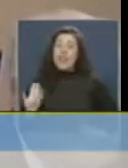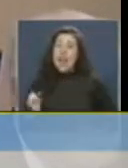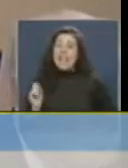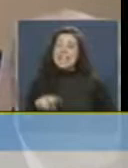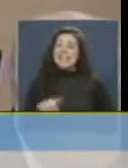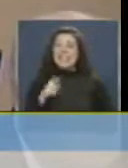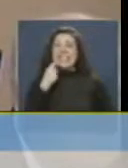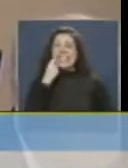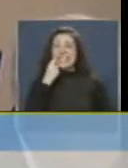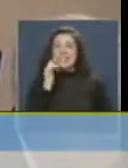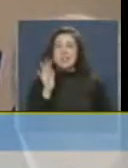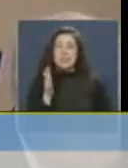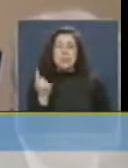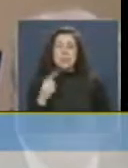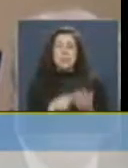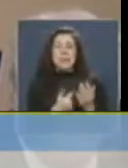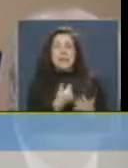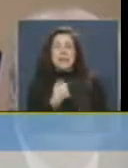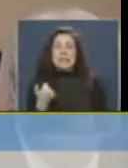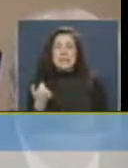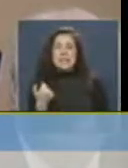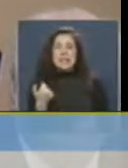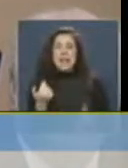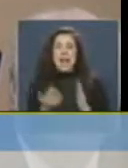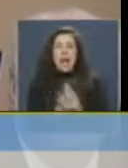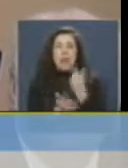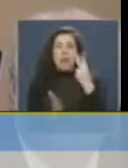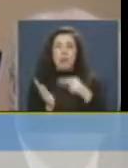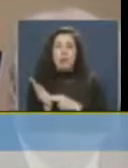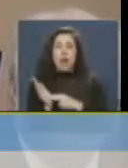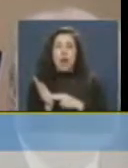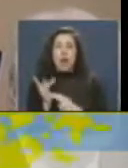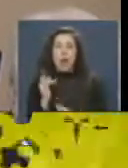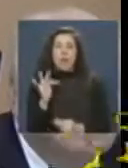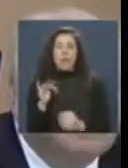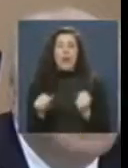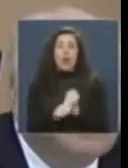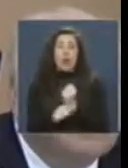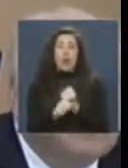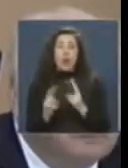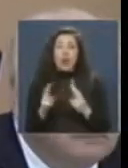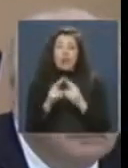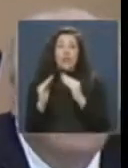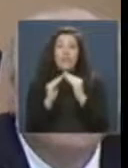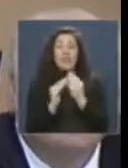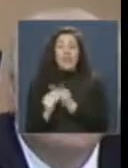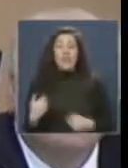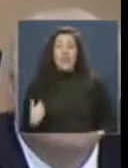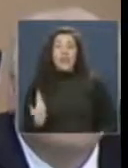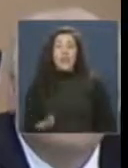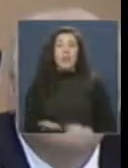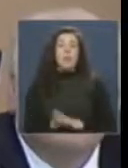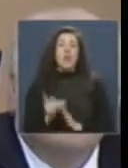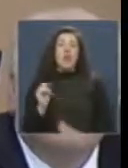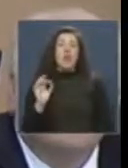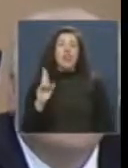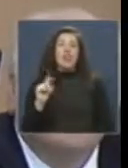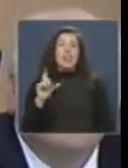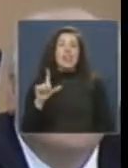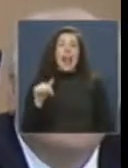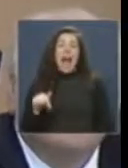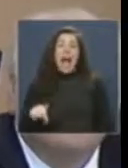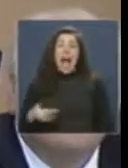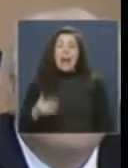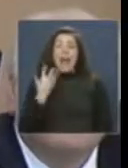estamos hablando entre 1.600 y hasta 2.000 UF, construir una vivienda social, por ejemplo, en la localidad de Tortel. Y hoy